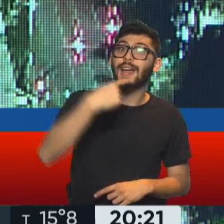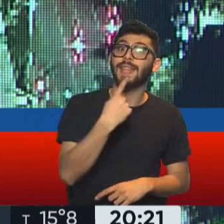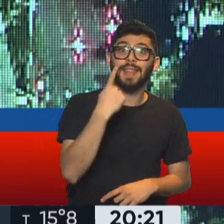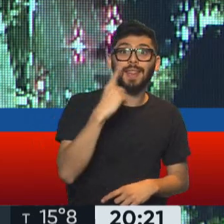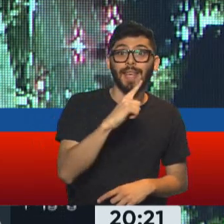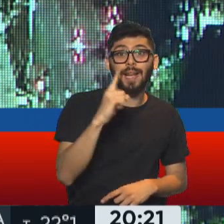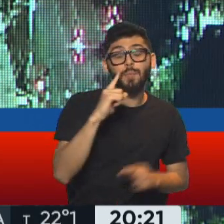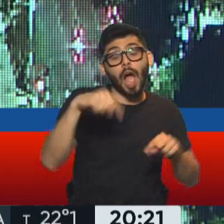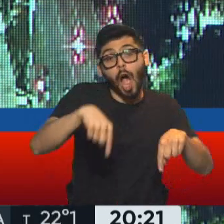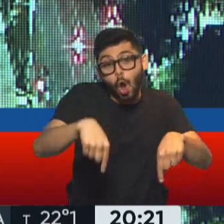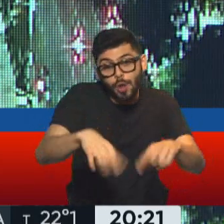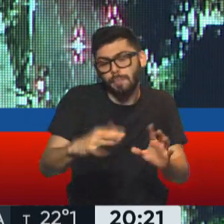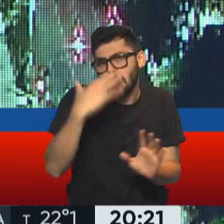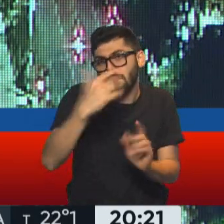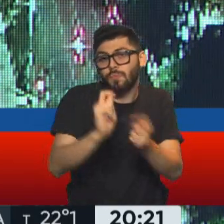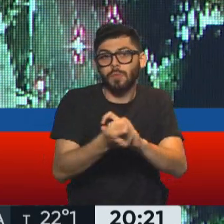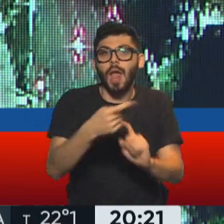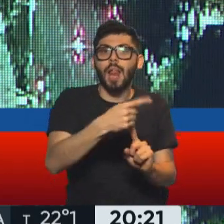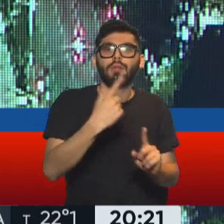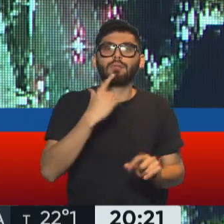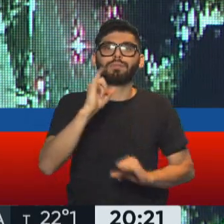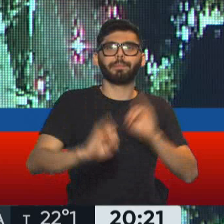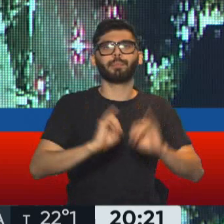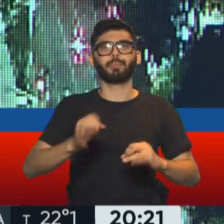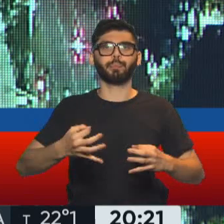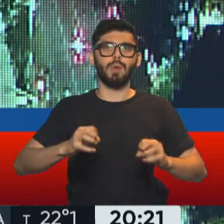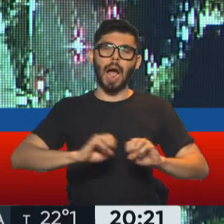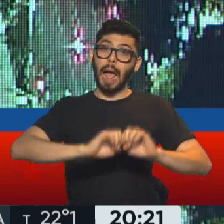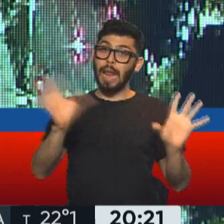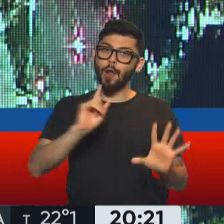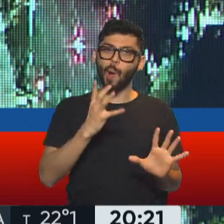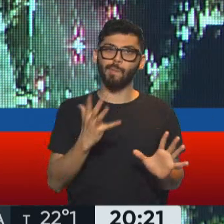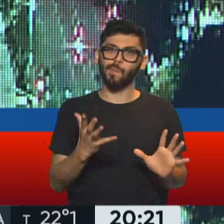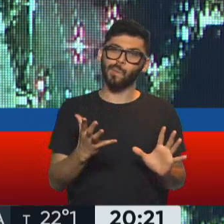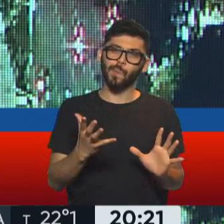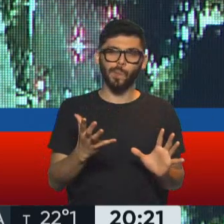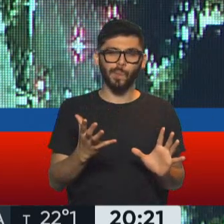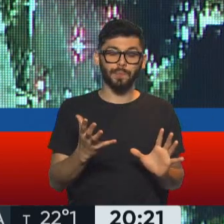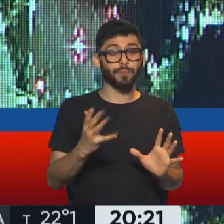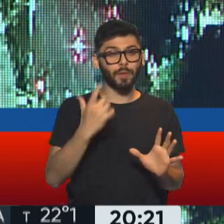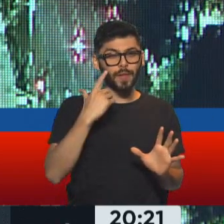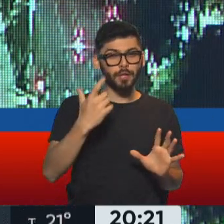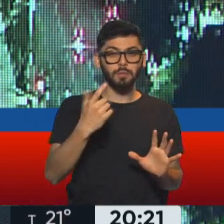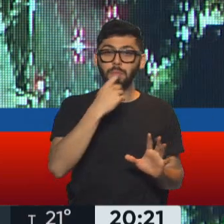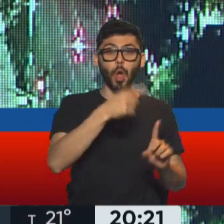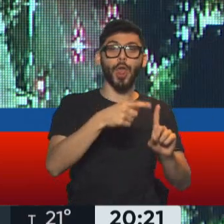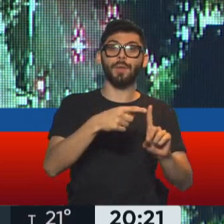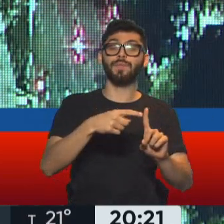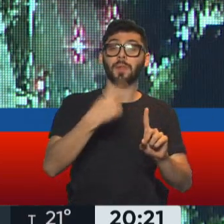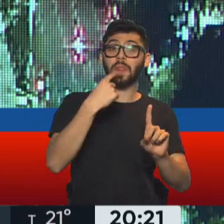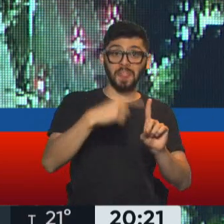mejor cambia el discurso, no tiene un discurso sólido. Fíjate el eje de la campaña, o uno de los ejes. Yo voy caminando por la calle, dice